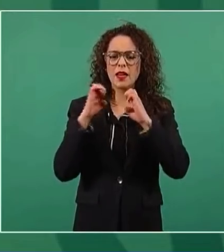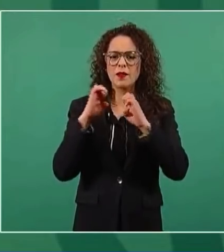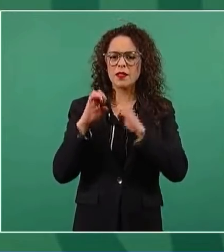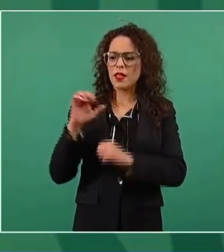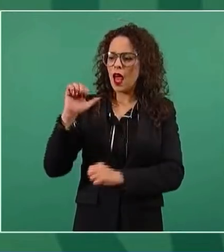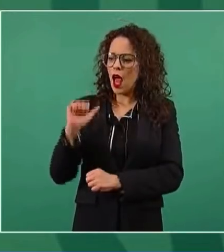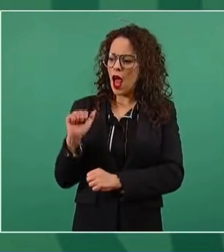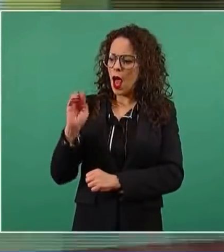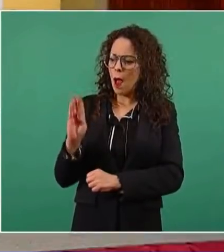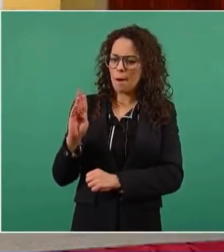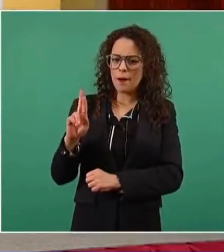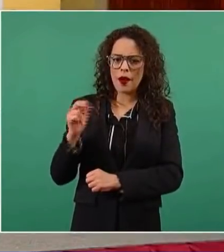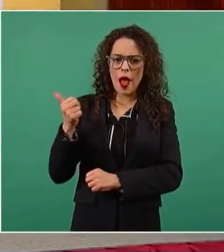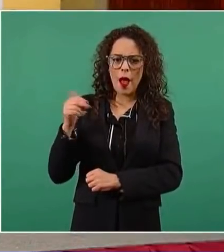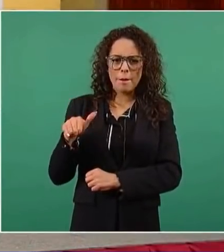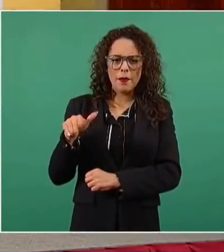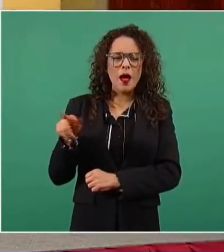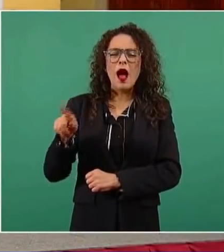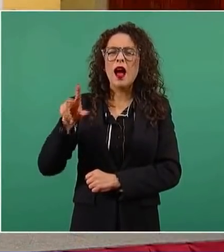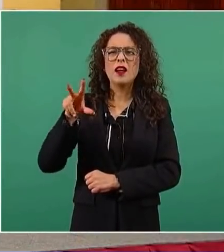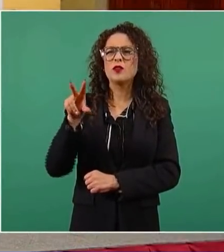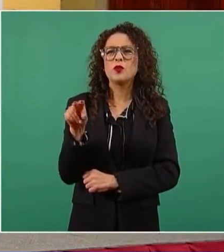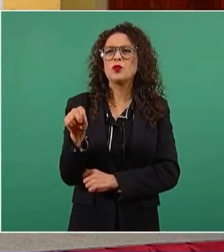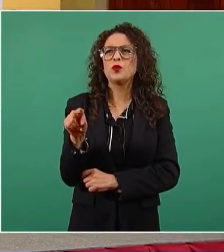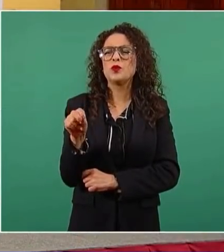Abranza, no es Abranza Bludowski,